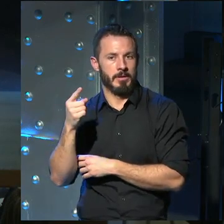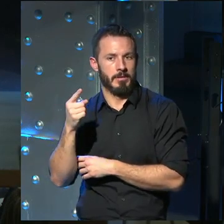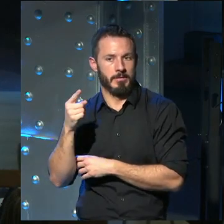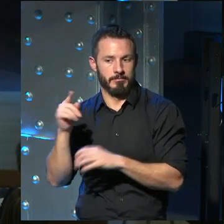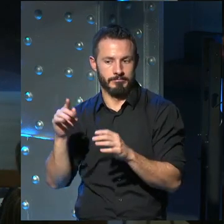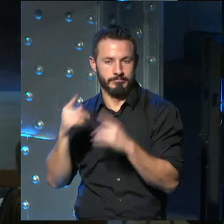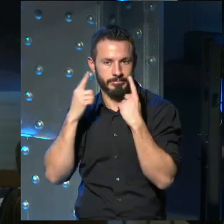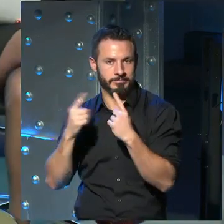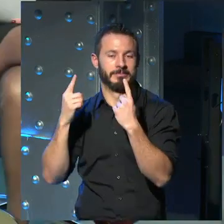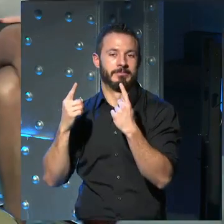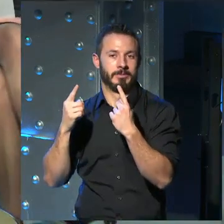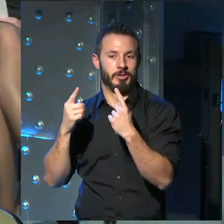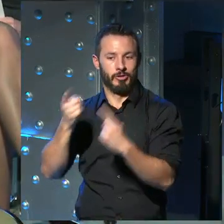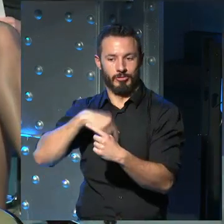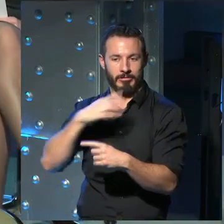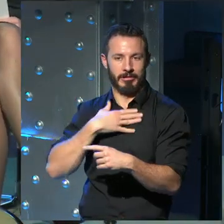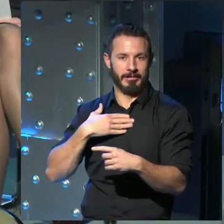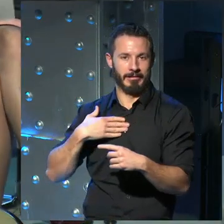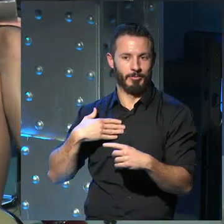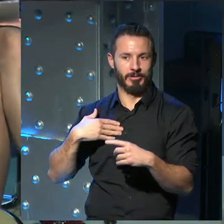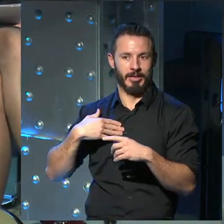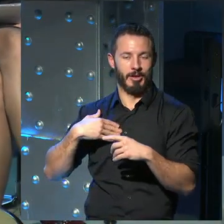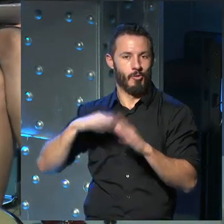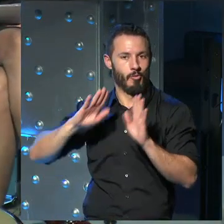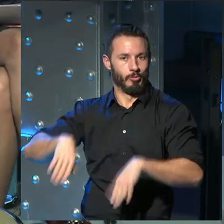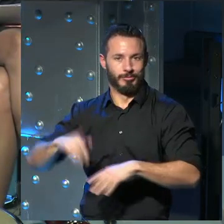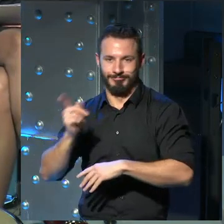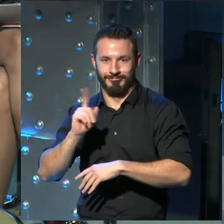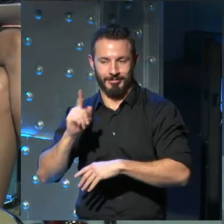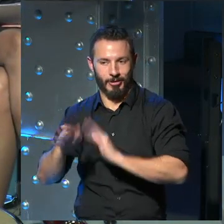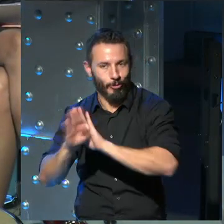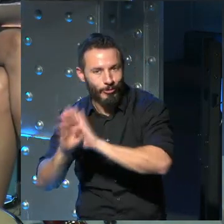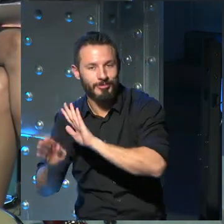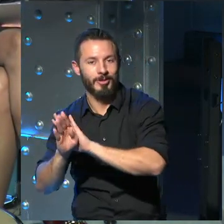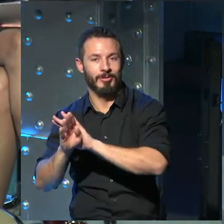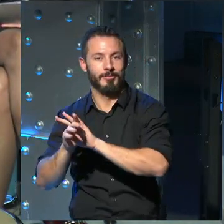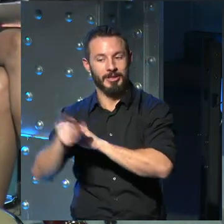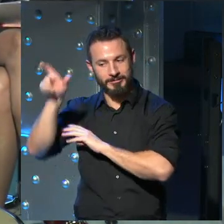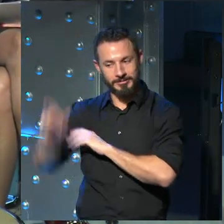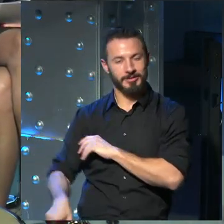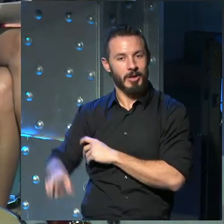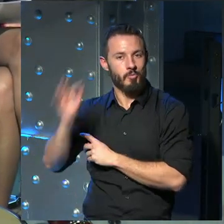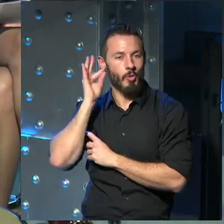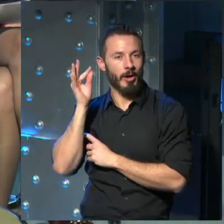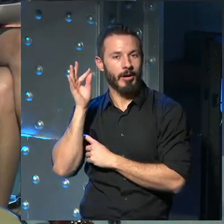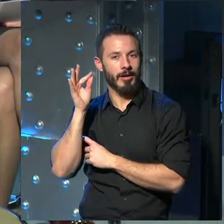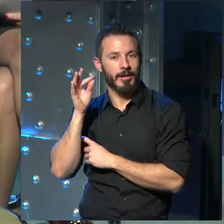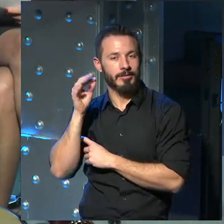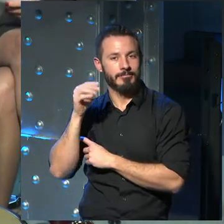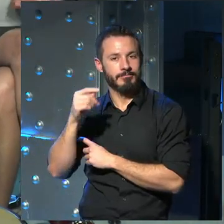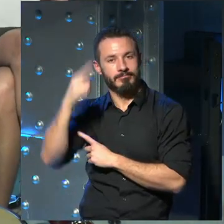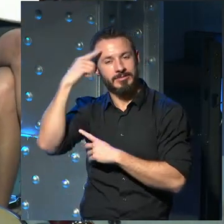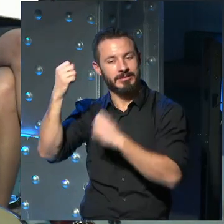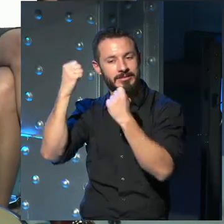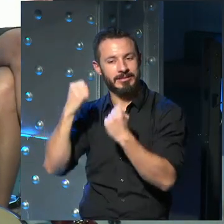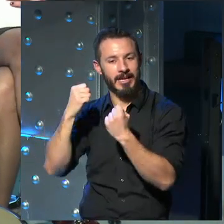todos, deseamos todos que no sea la última, ¿no? Ella es una mujer que, bueno, es una gran sabia de este